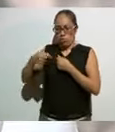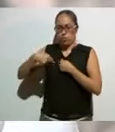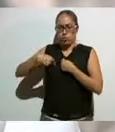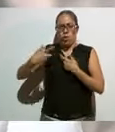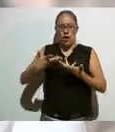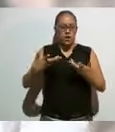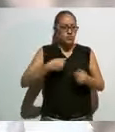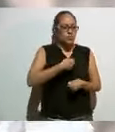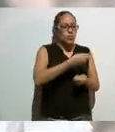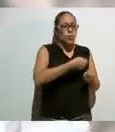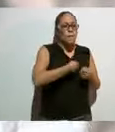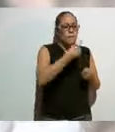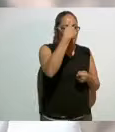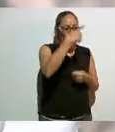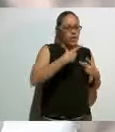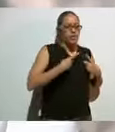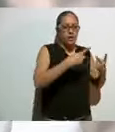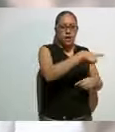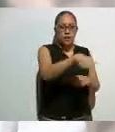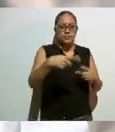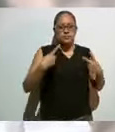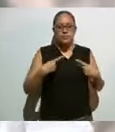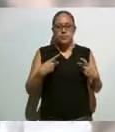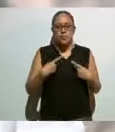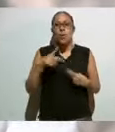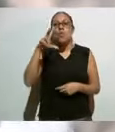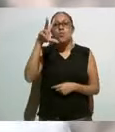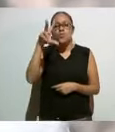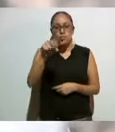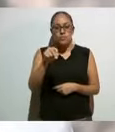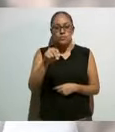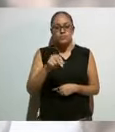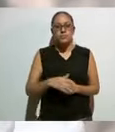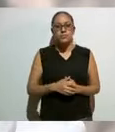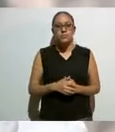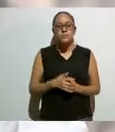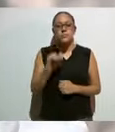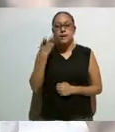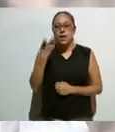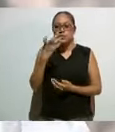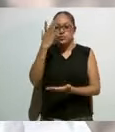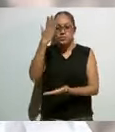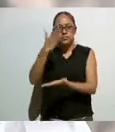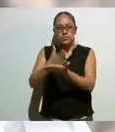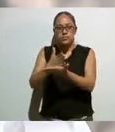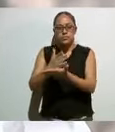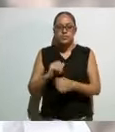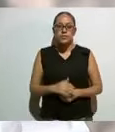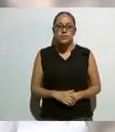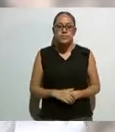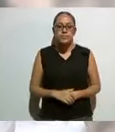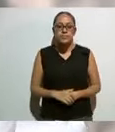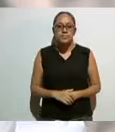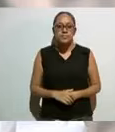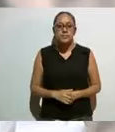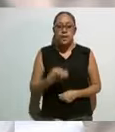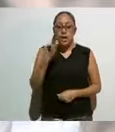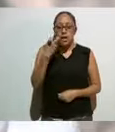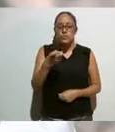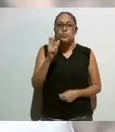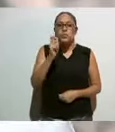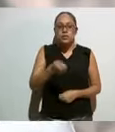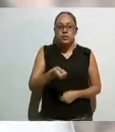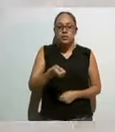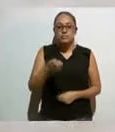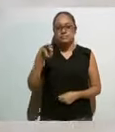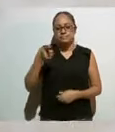voy a repartir. No, primo hermano, eso ya se acabó. Eso pertenece